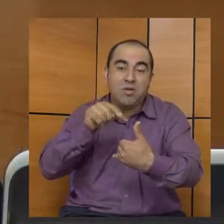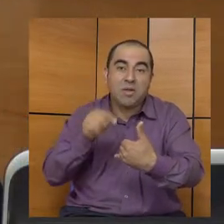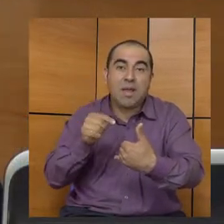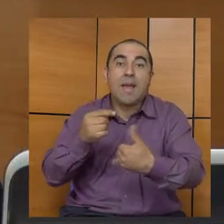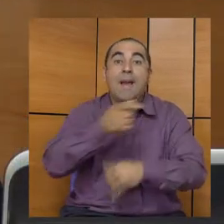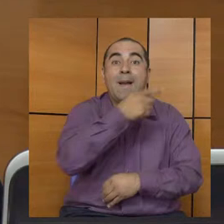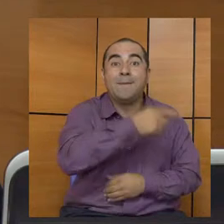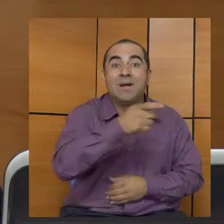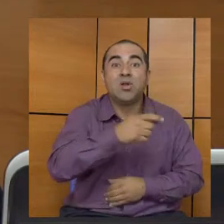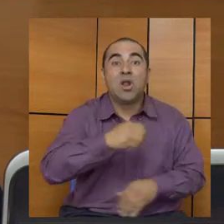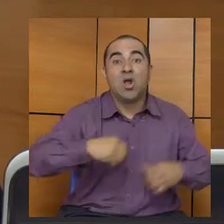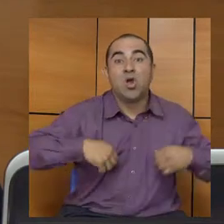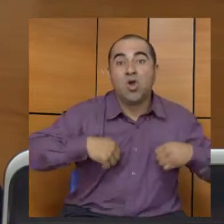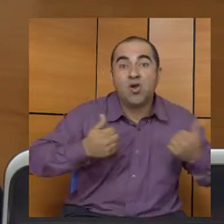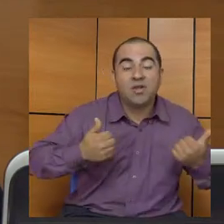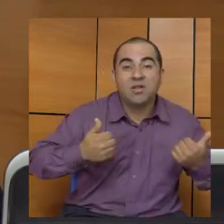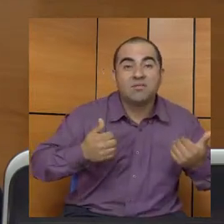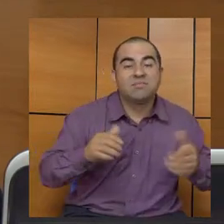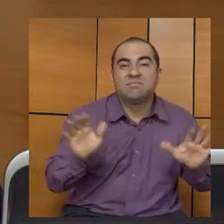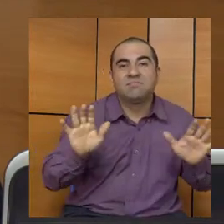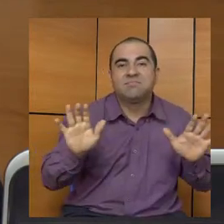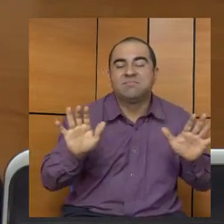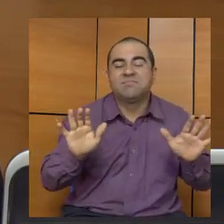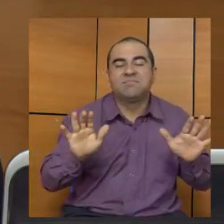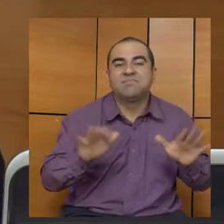jóvenes normalmente